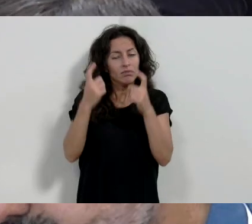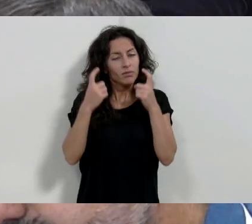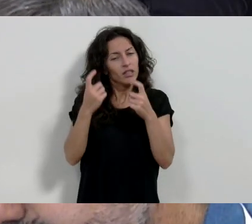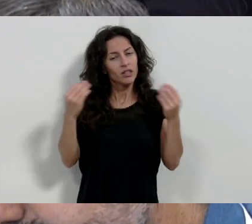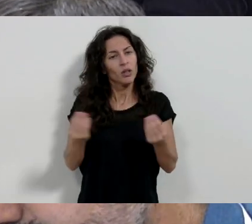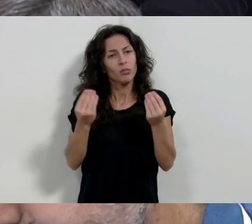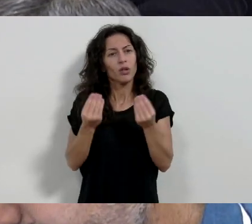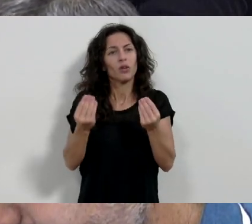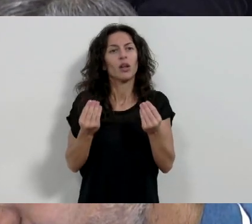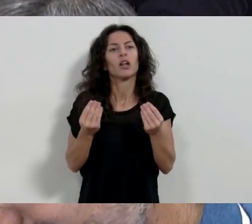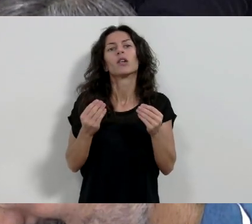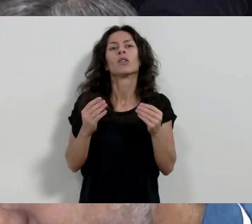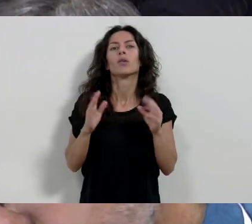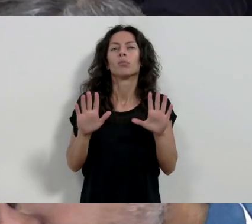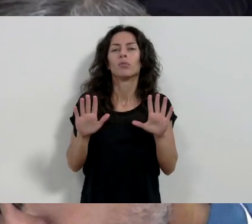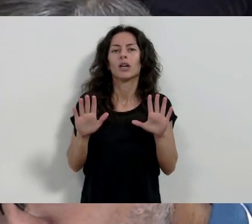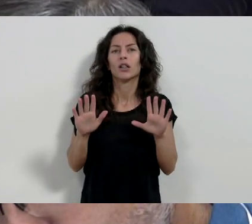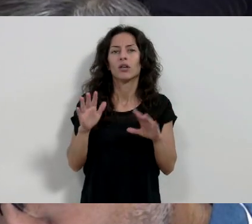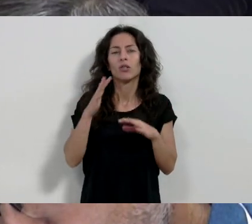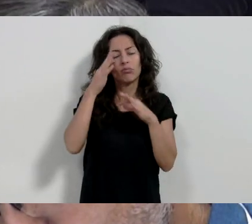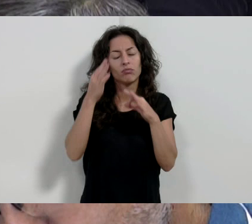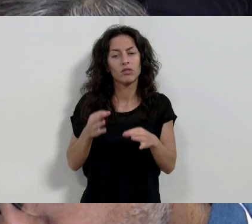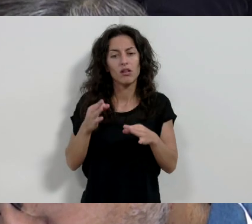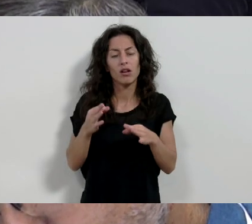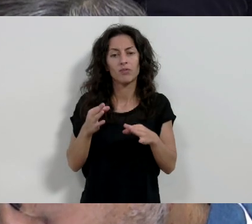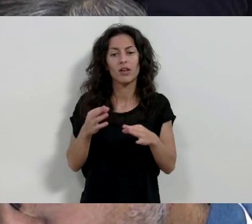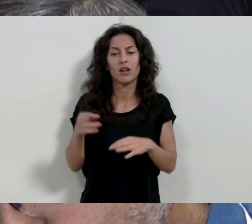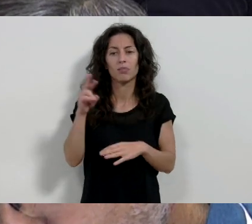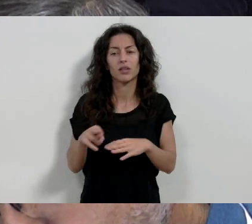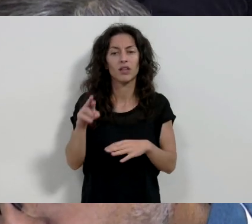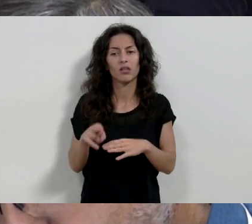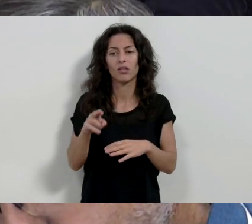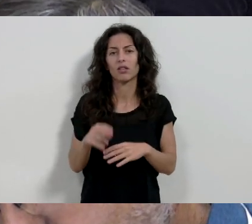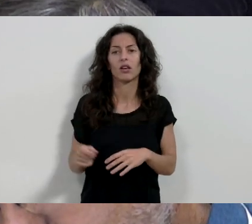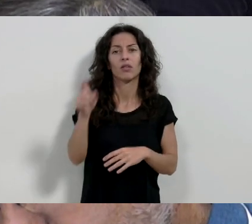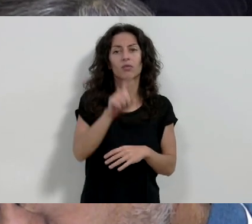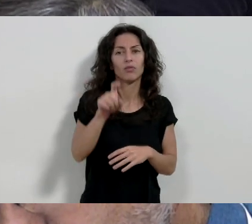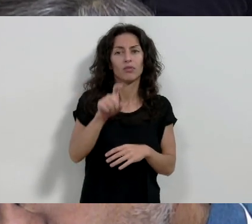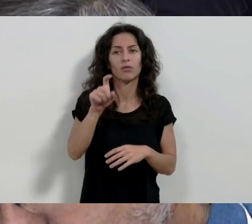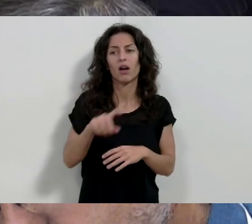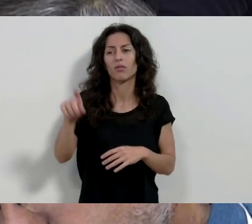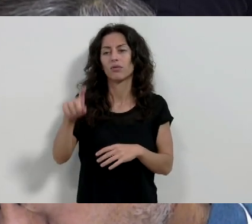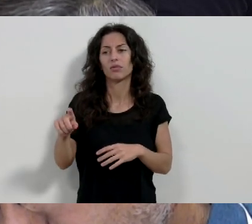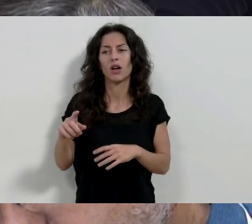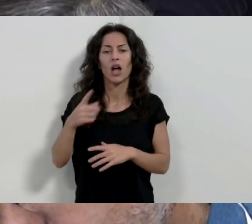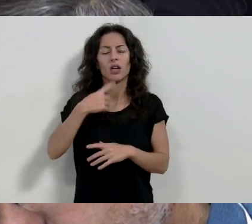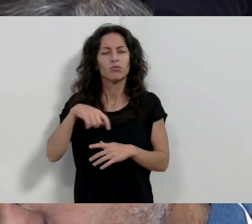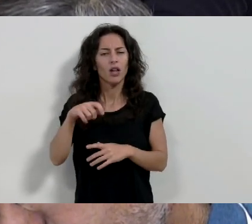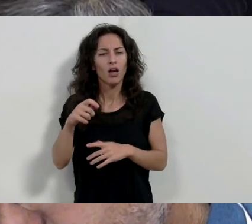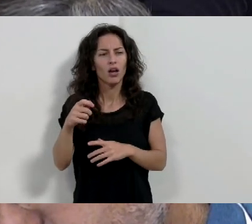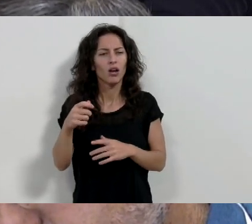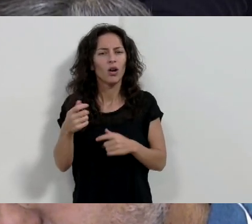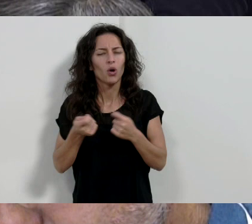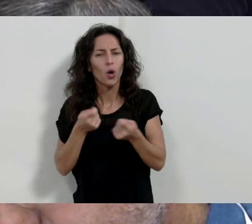es verdad que ante esa repetición de estos actos vandálicos, pues estamos muy encima. Se tramitan